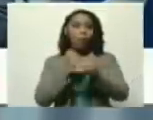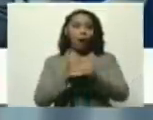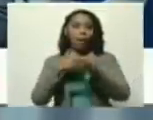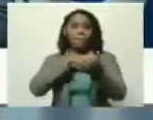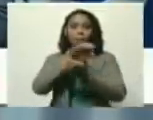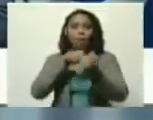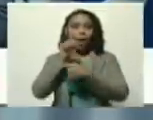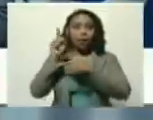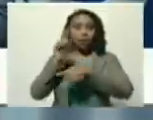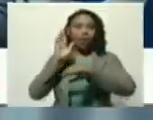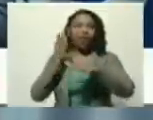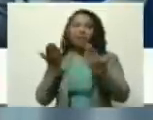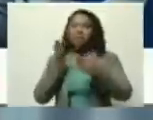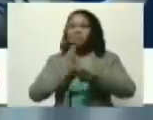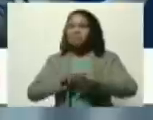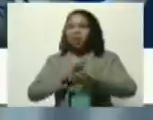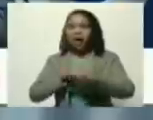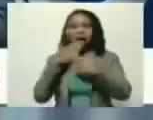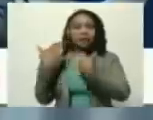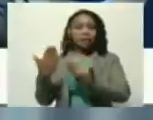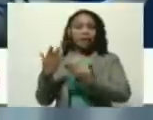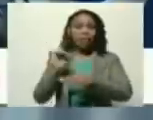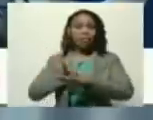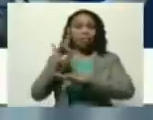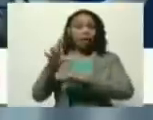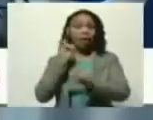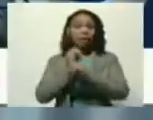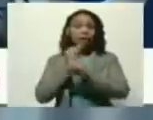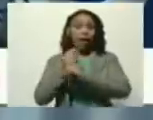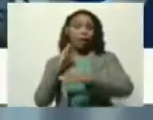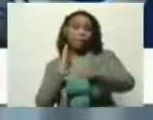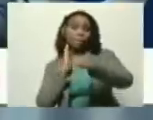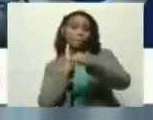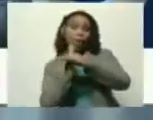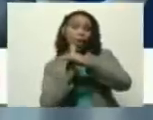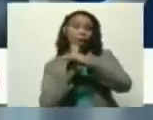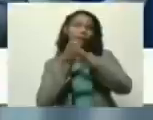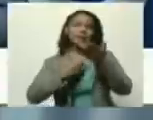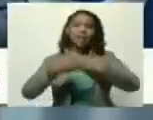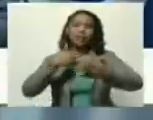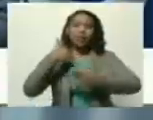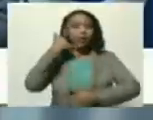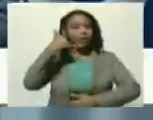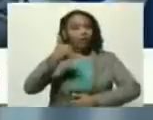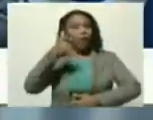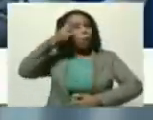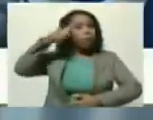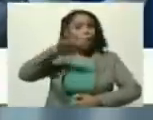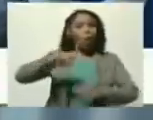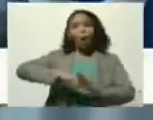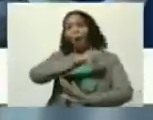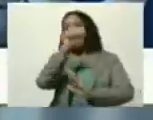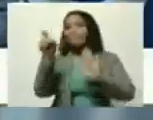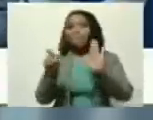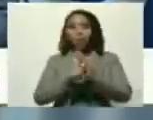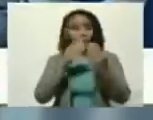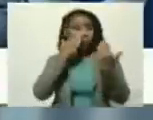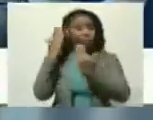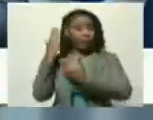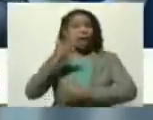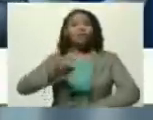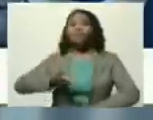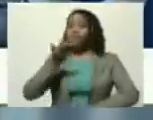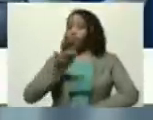cuando eso pasa? Bueno, dejan sin internet, dejan sin servicio de telefonía a poblaciones enteras. Vean lo